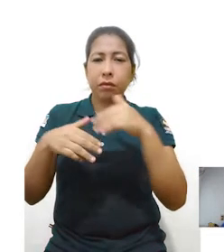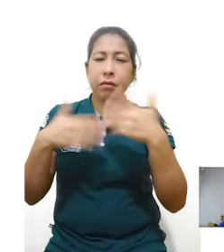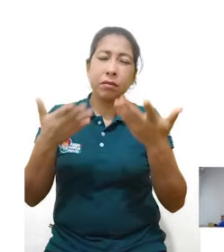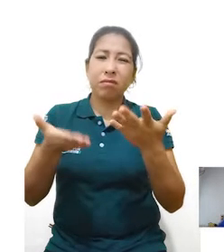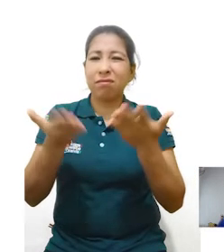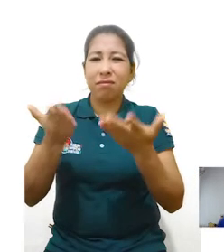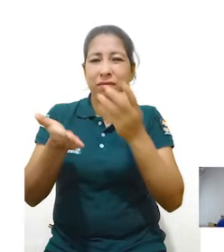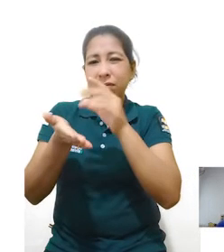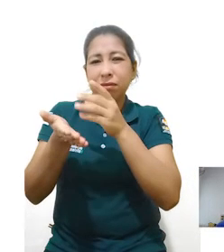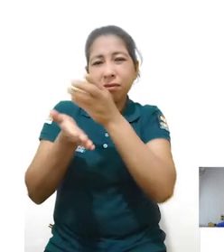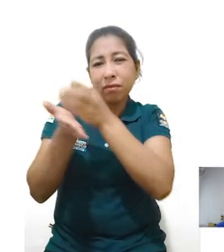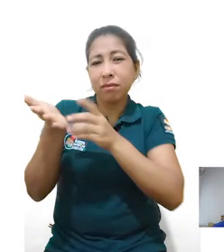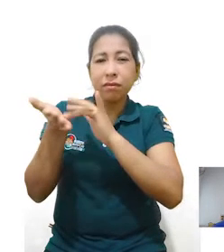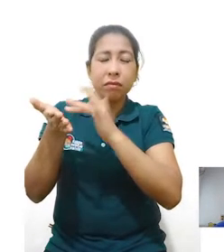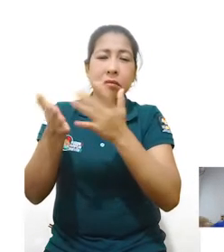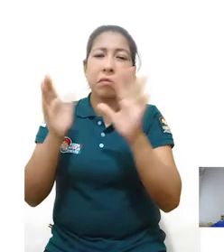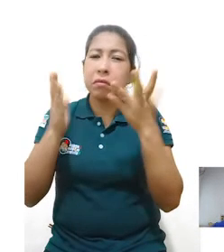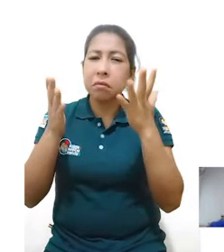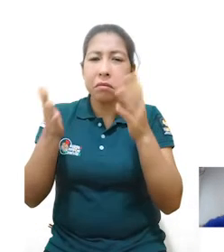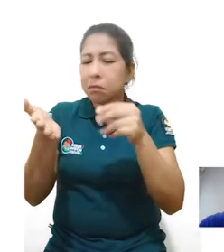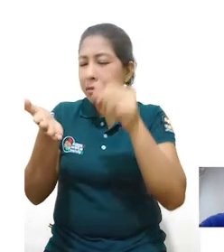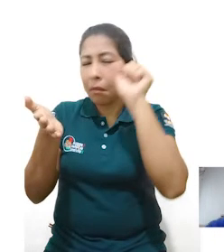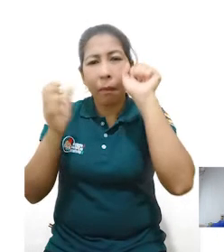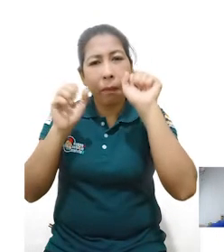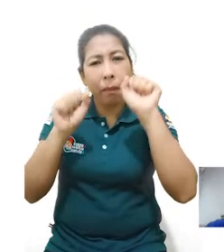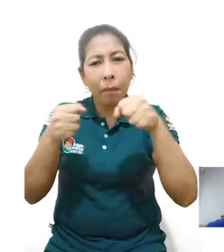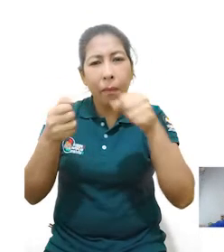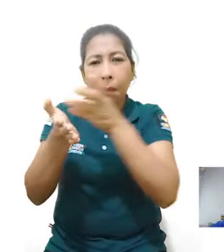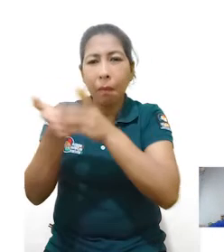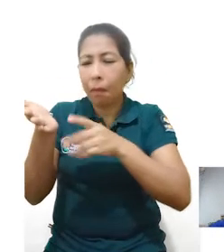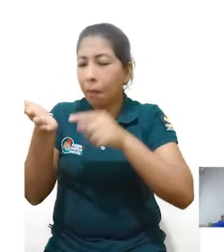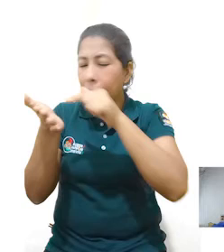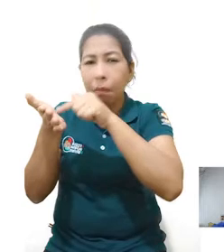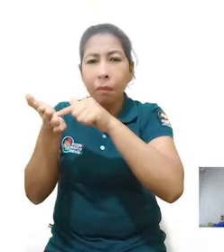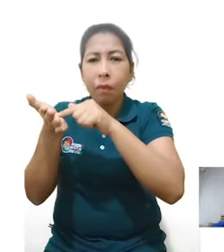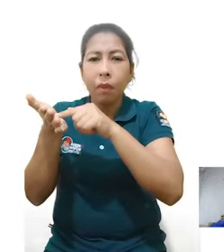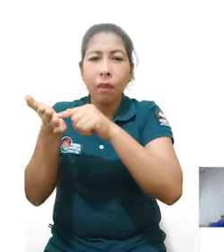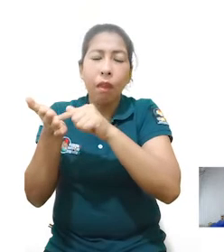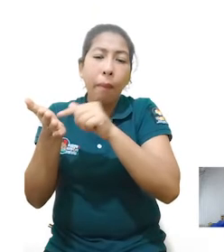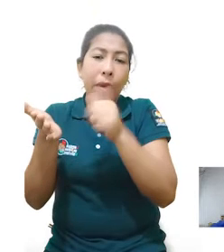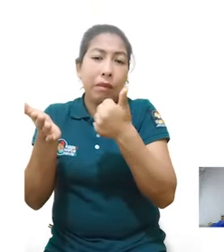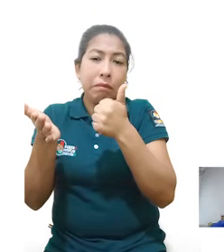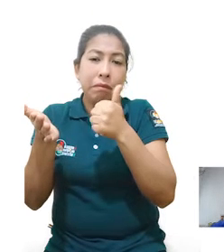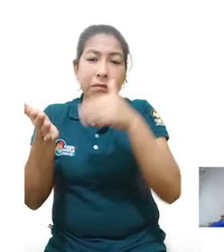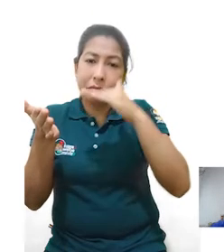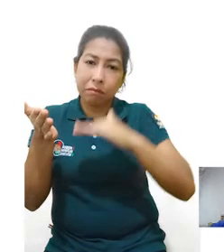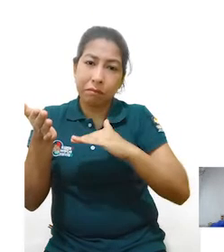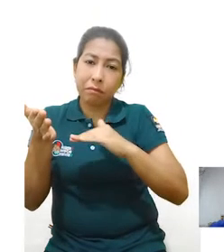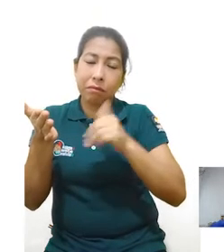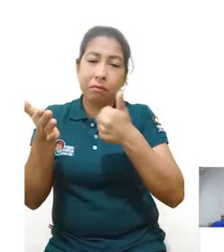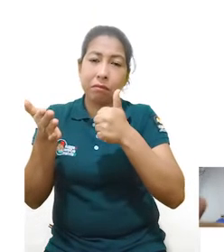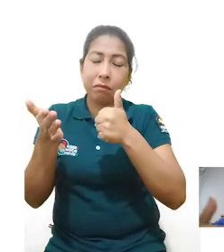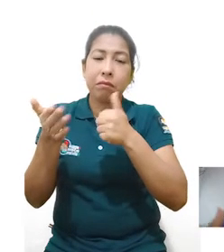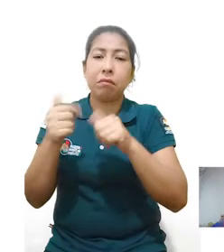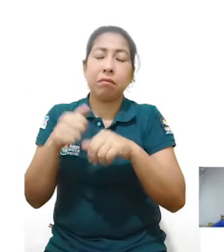algunas calculadoras no es posible calcular logaritmos que no estén escritos en base 10 o logaritmos que no